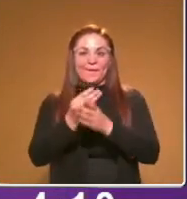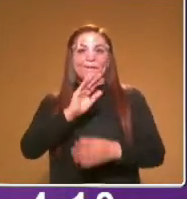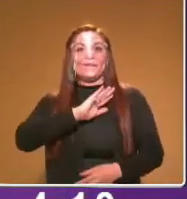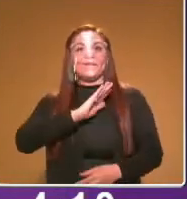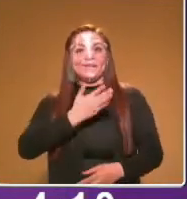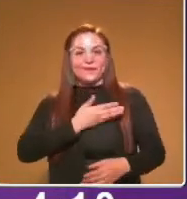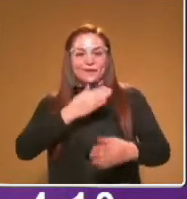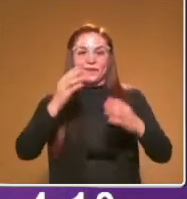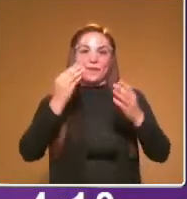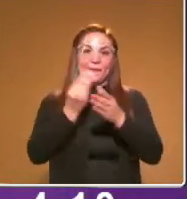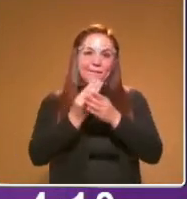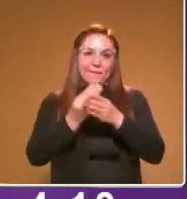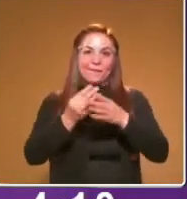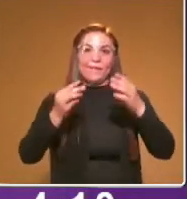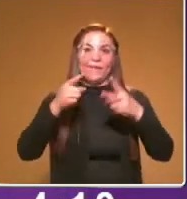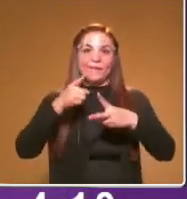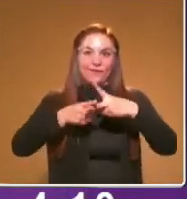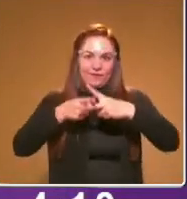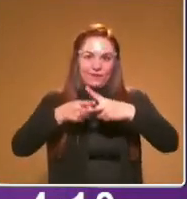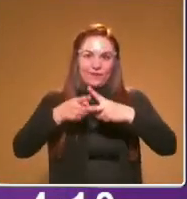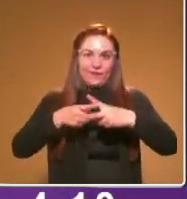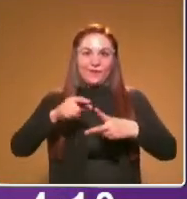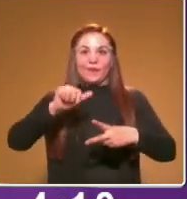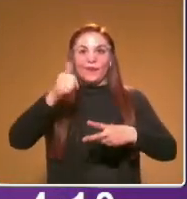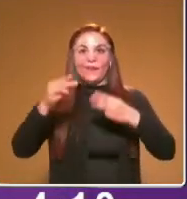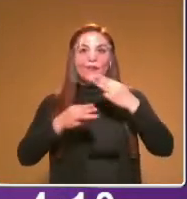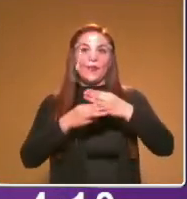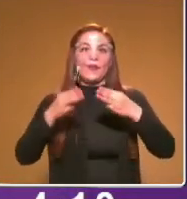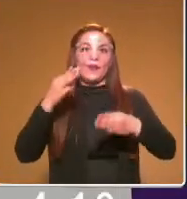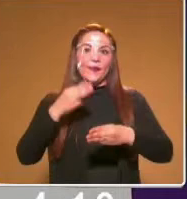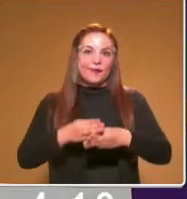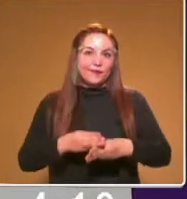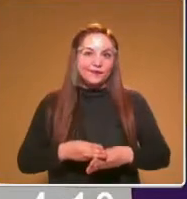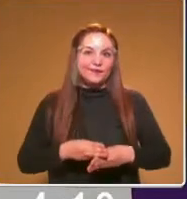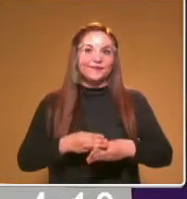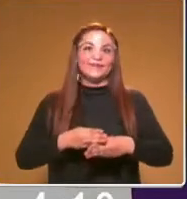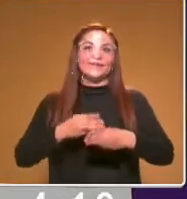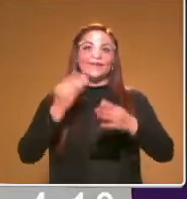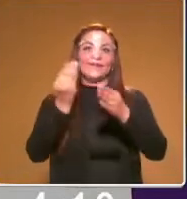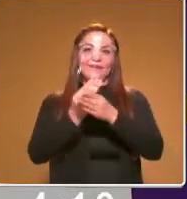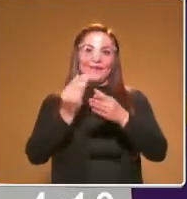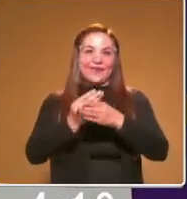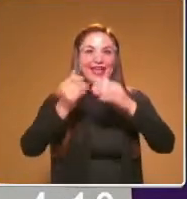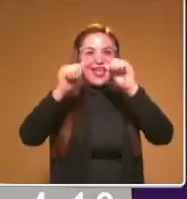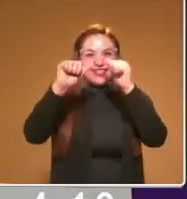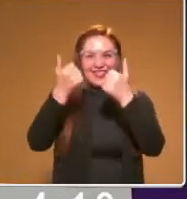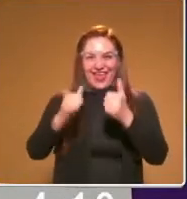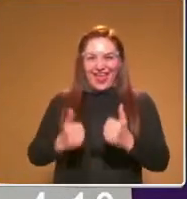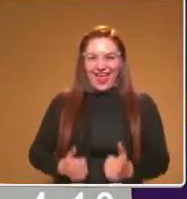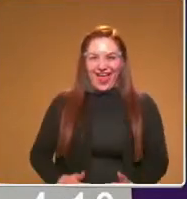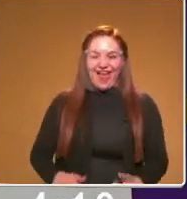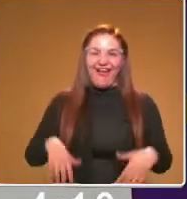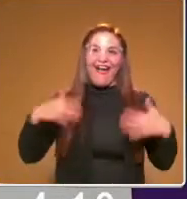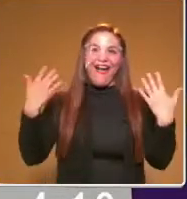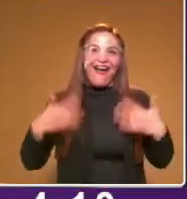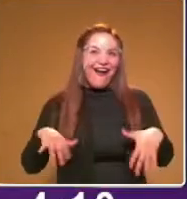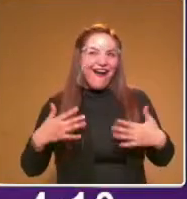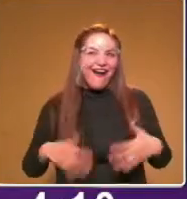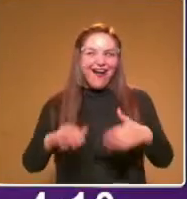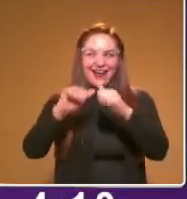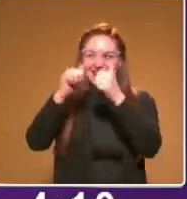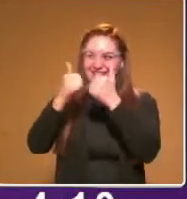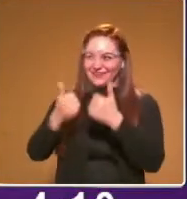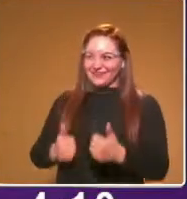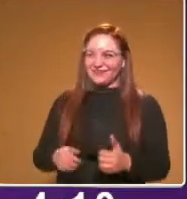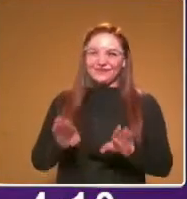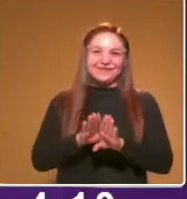de matemáticas, y tenemos una que es diferente, maestra. ¿Cuál es? ¿Cuál es la de artes? Y tú dirás, ¡ay, artes! Pero es que como que a veces en la